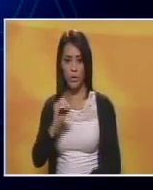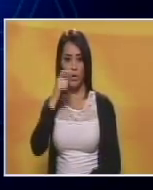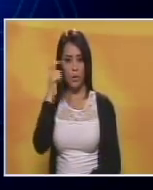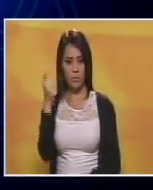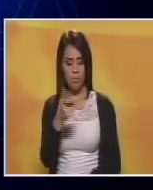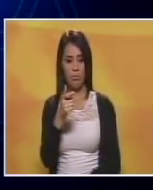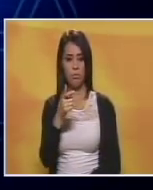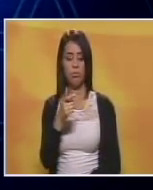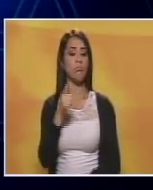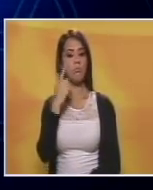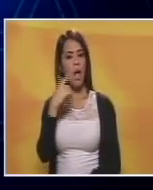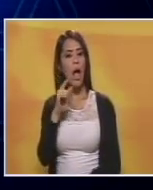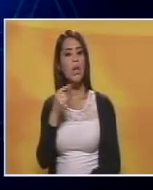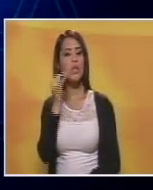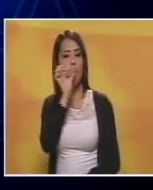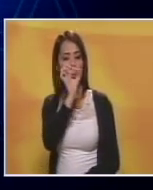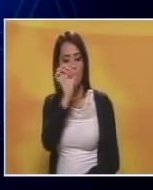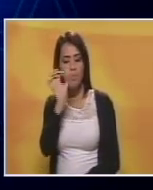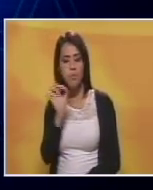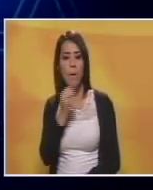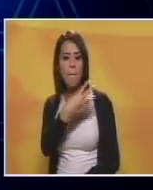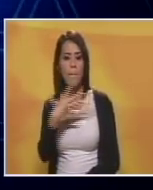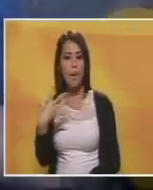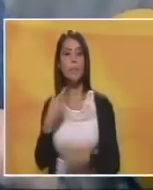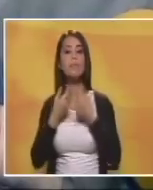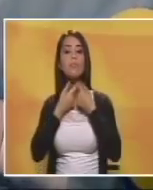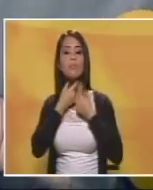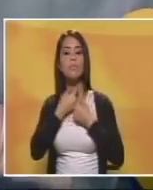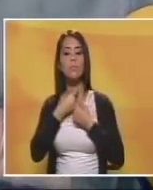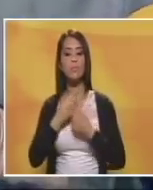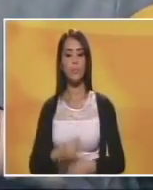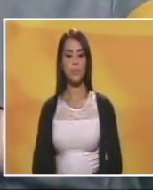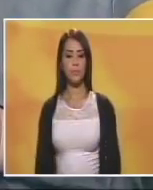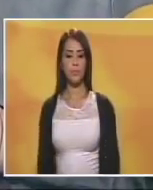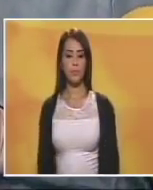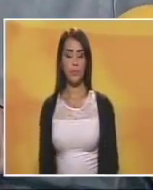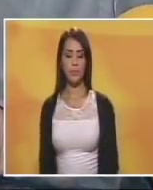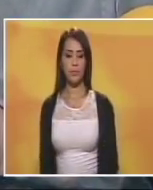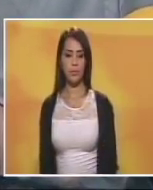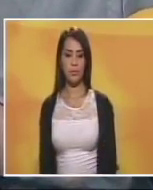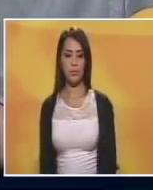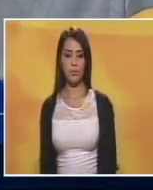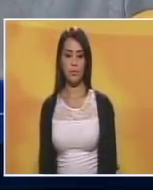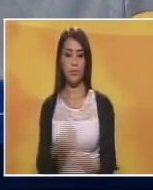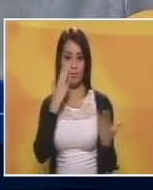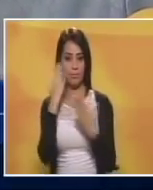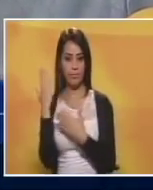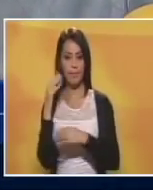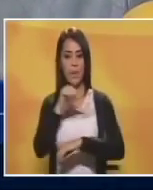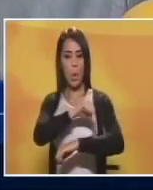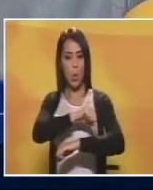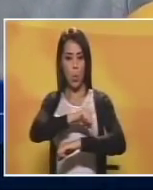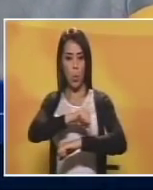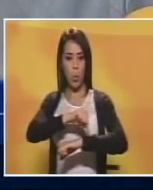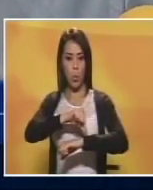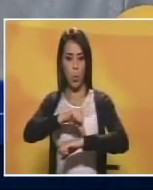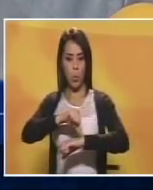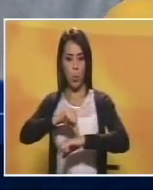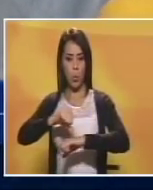tiene esta especie de bolitas blancas en su garganta. Se expone la amígdala, se hace un corte con